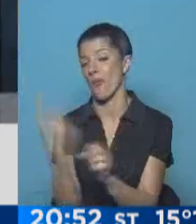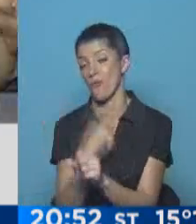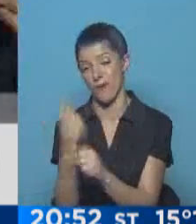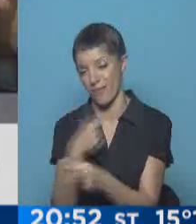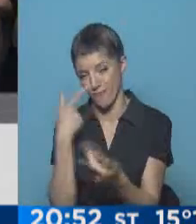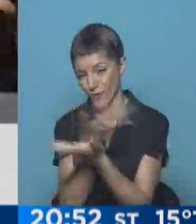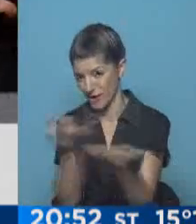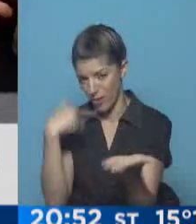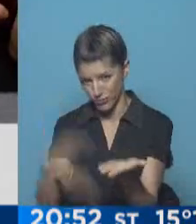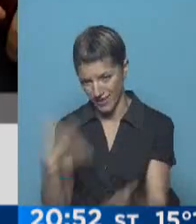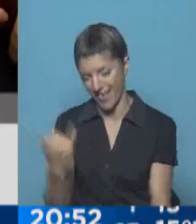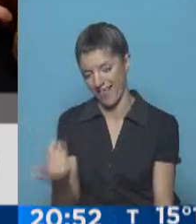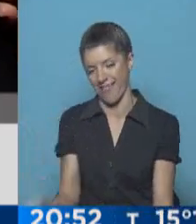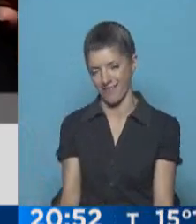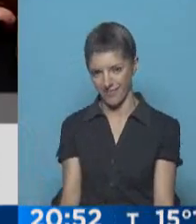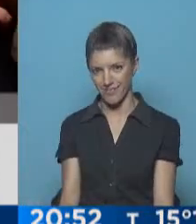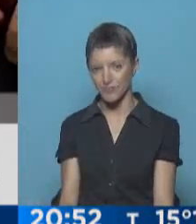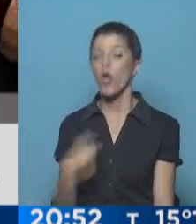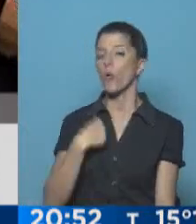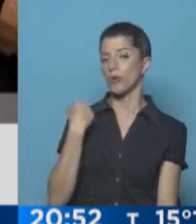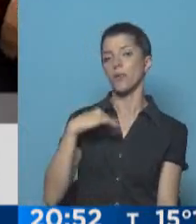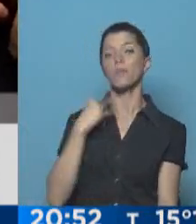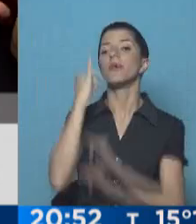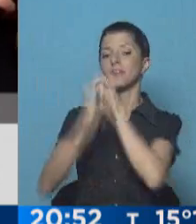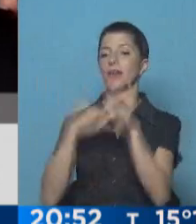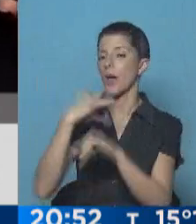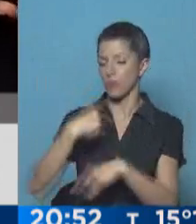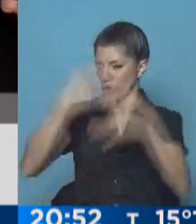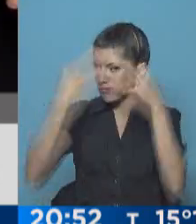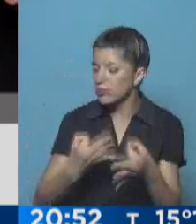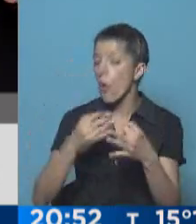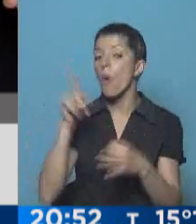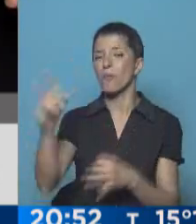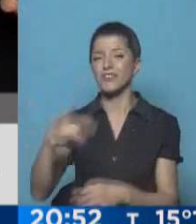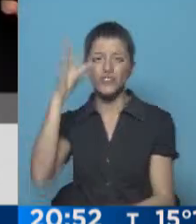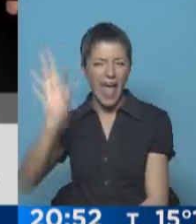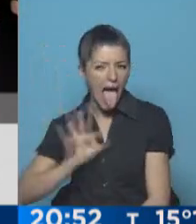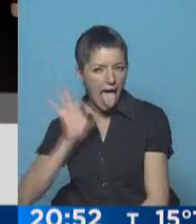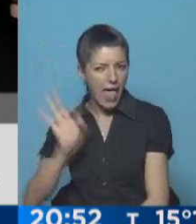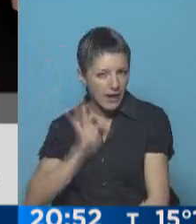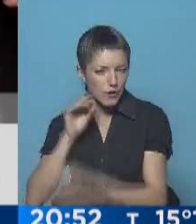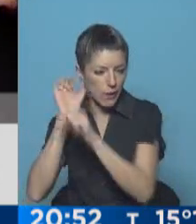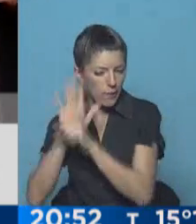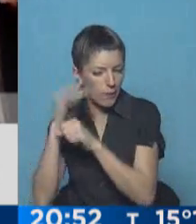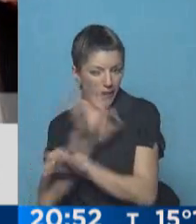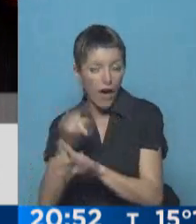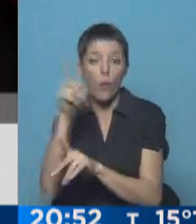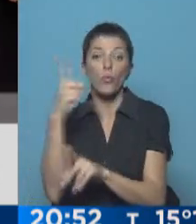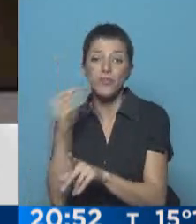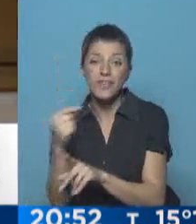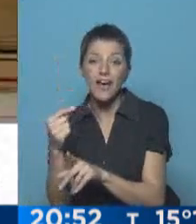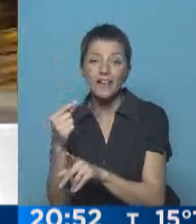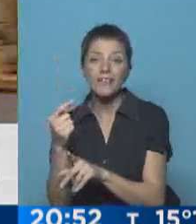de las que tiene. Entonces, uno tiene que decir las cosas como son, porque lo blindaron durante muchísimos años, pero un día se equivocaron, dejaron la